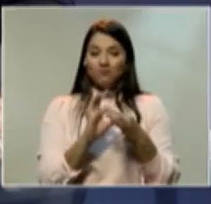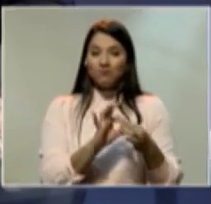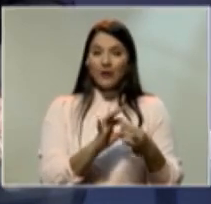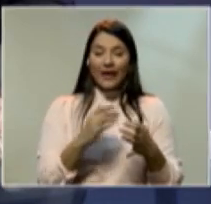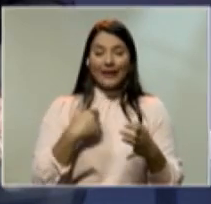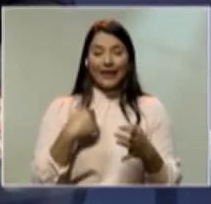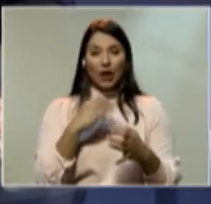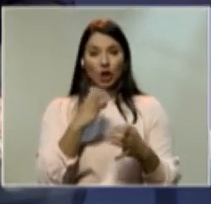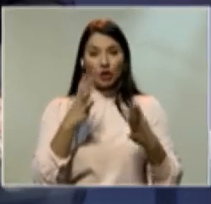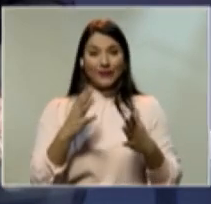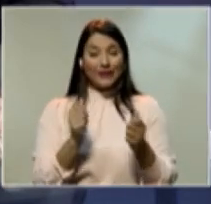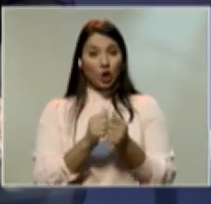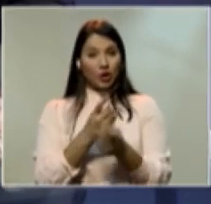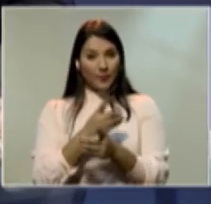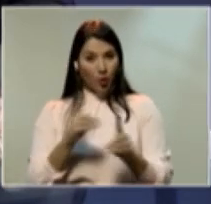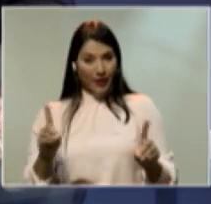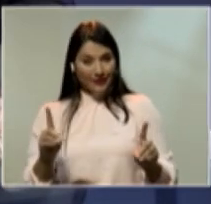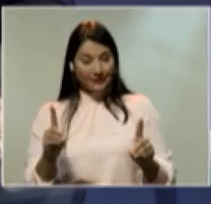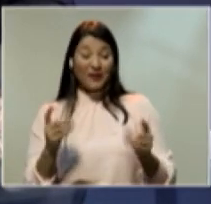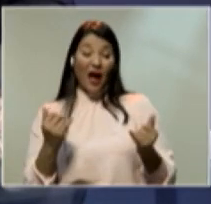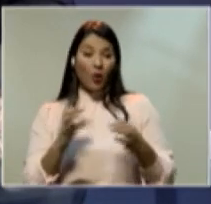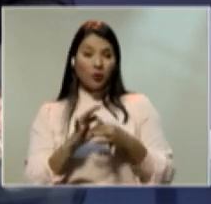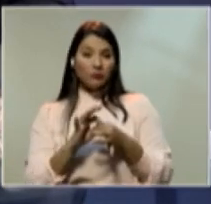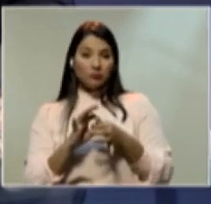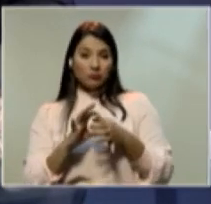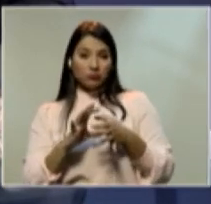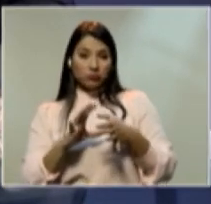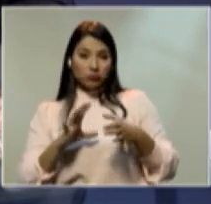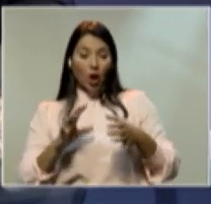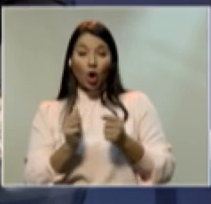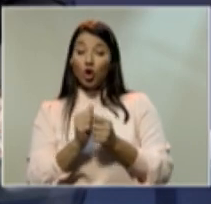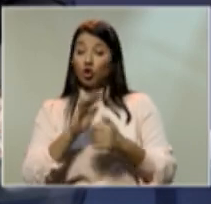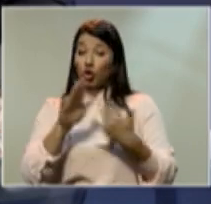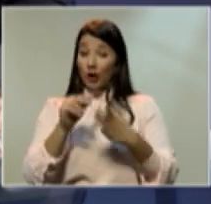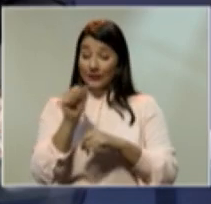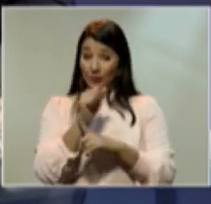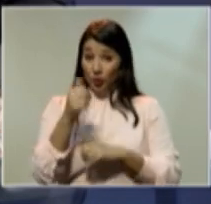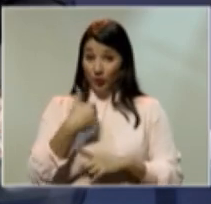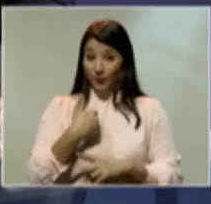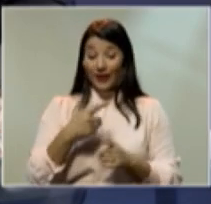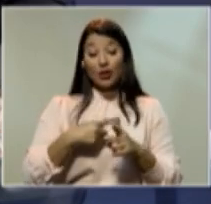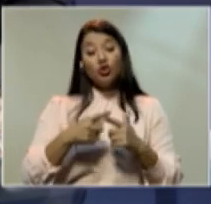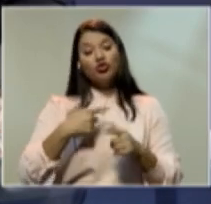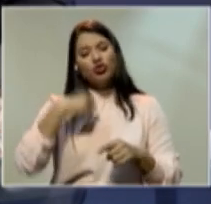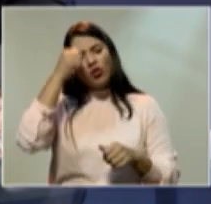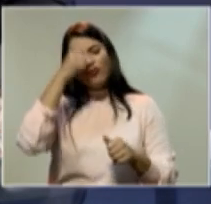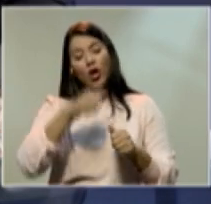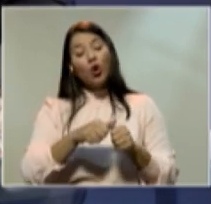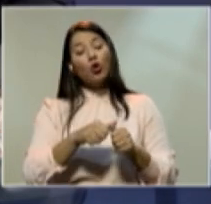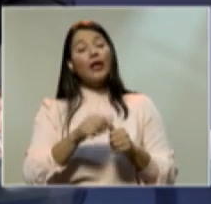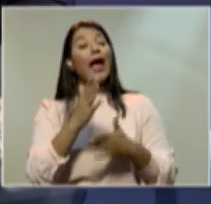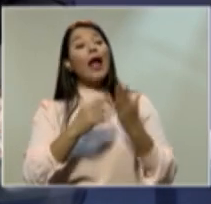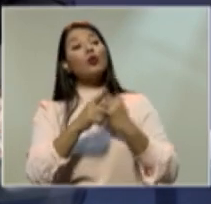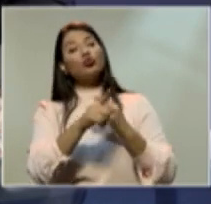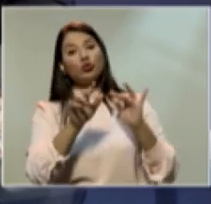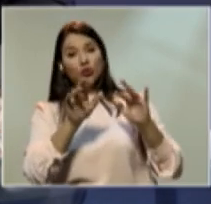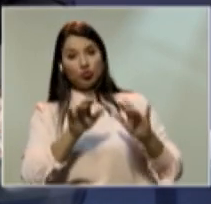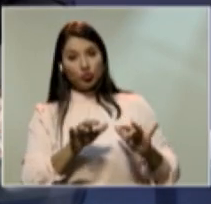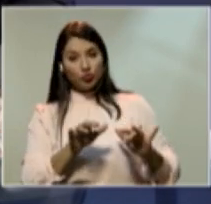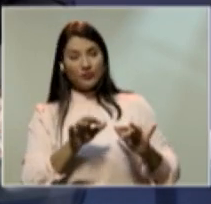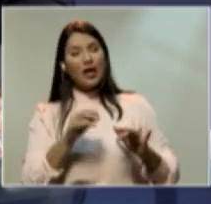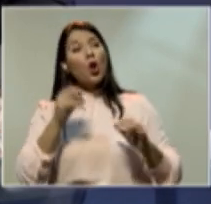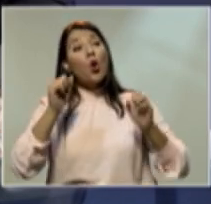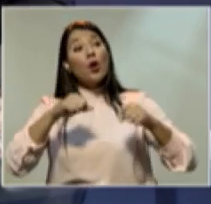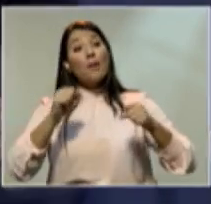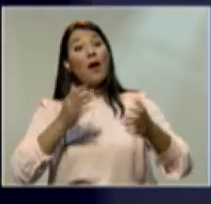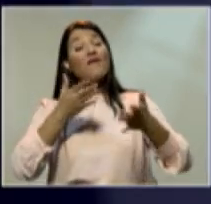recordé un artículo suyo en donde usted exponía que lo que podría determinar el colapso del